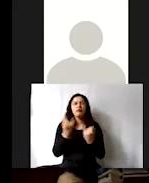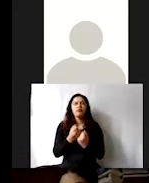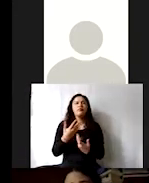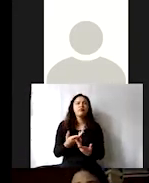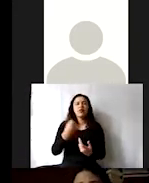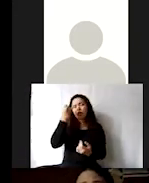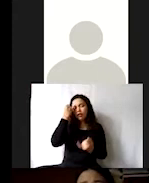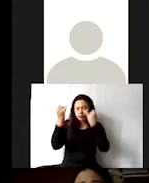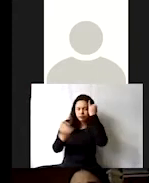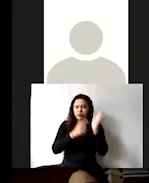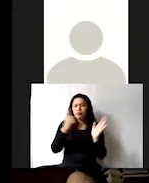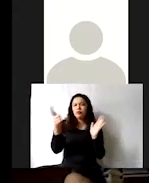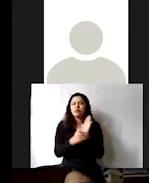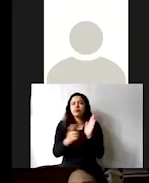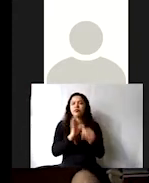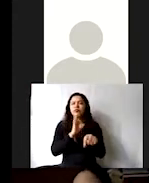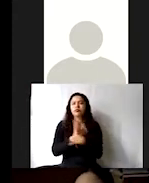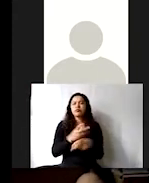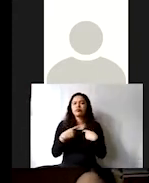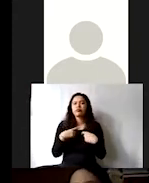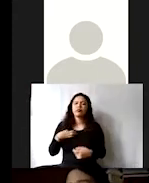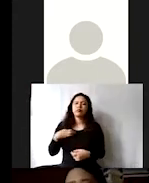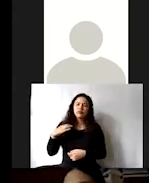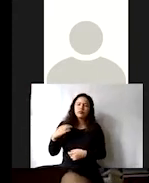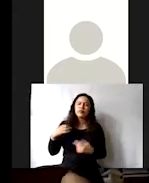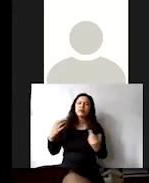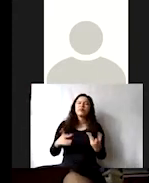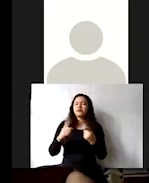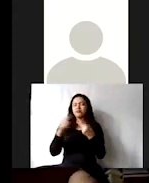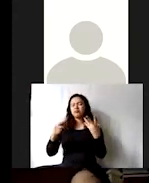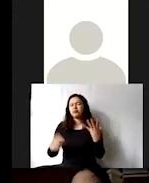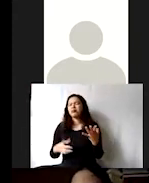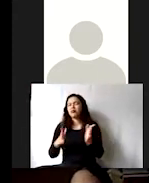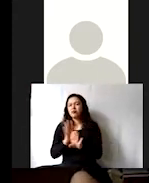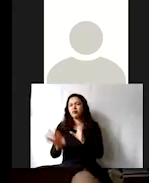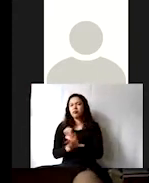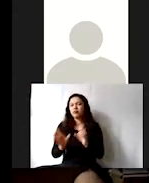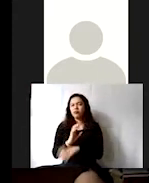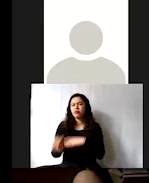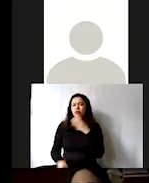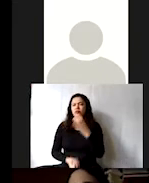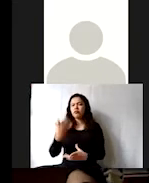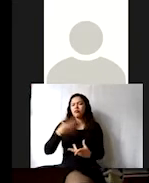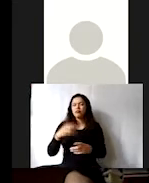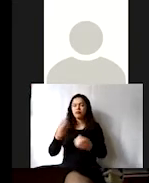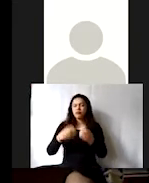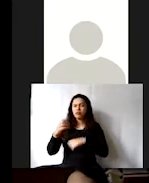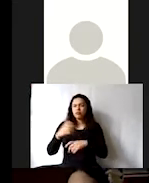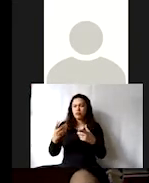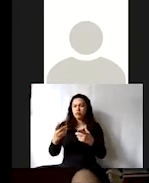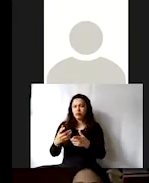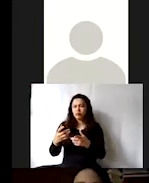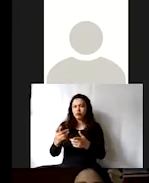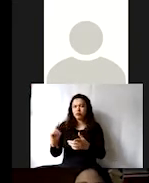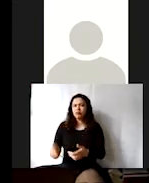existen leyes de protección a voluntariado y cuestiones así. Y así muchas otras cosas, ¿no? Hay cooperación científica y cooperación